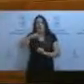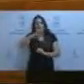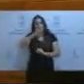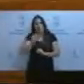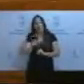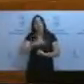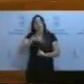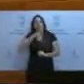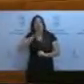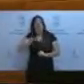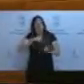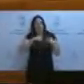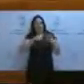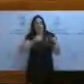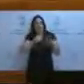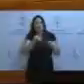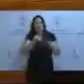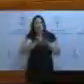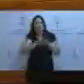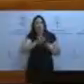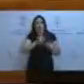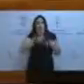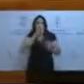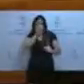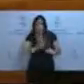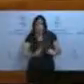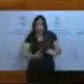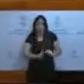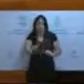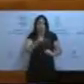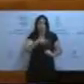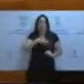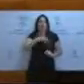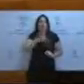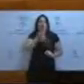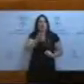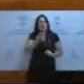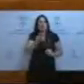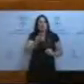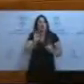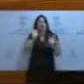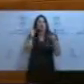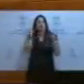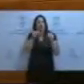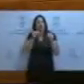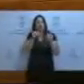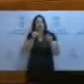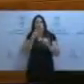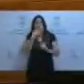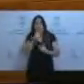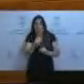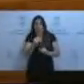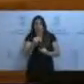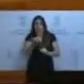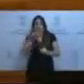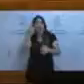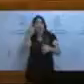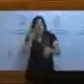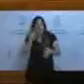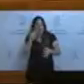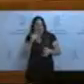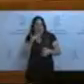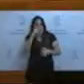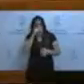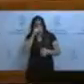zonas de Asturias como en zonas del norte de Portugal. Y en el tercer Congreso del Lobo Ibérico, que es un foro importante que usted reconocerá sobre este animal, que se celebra en